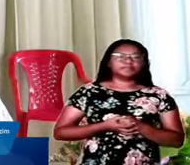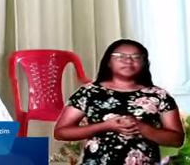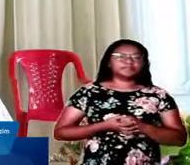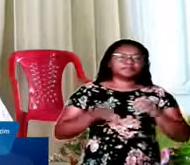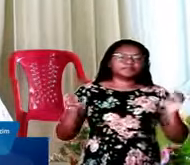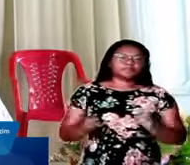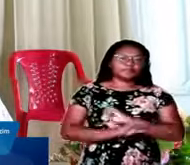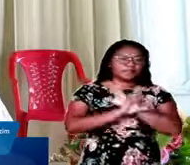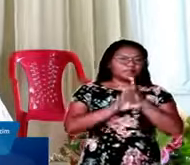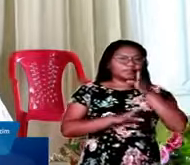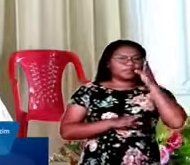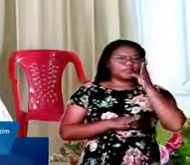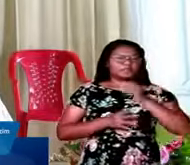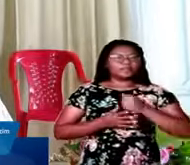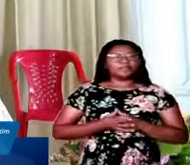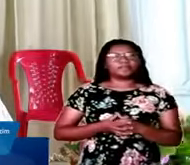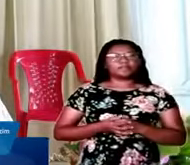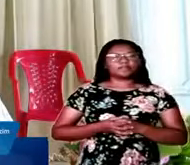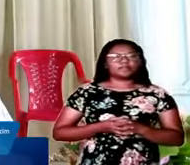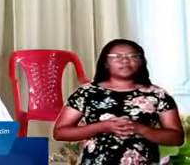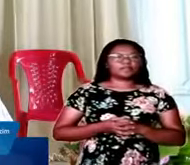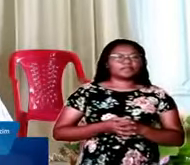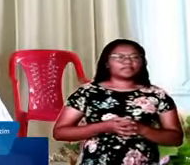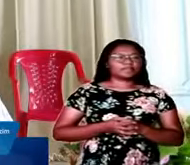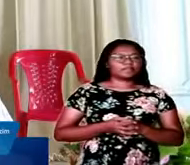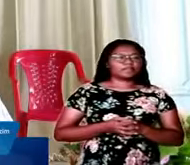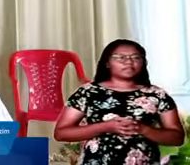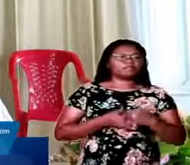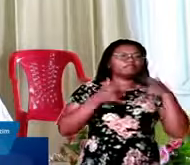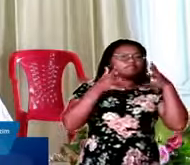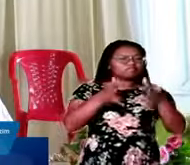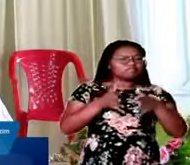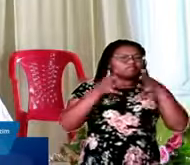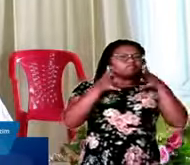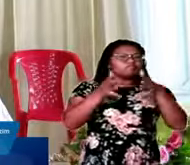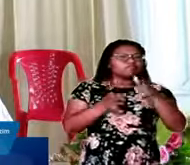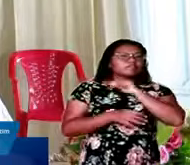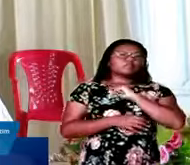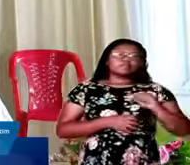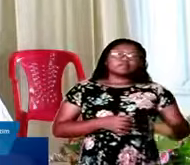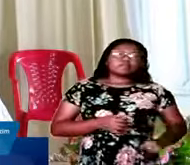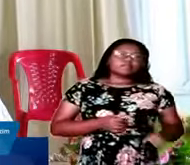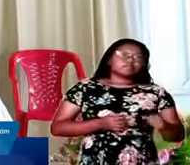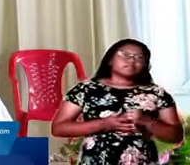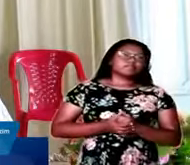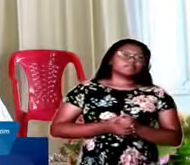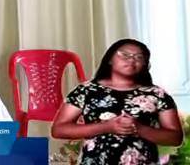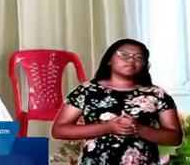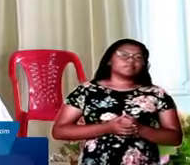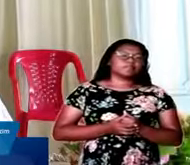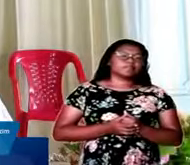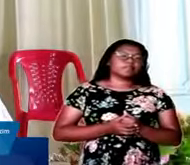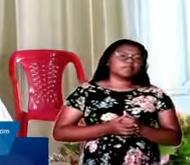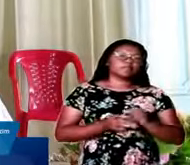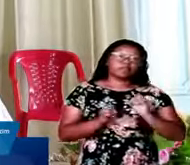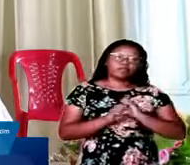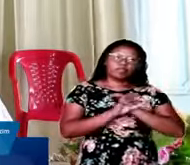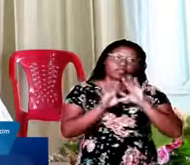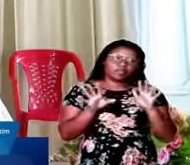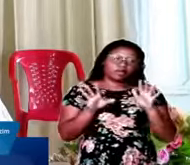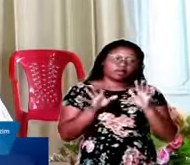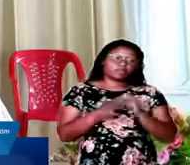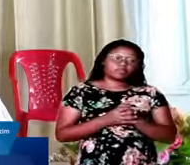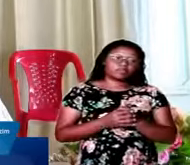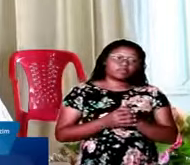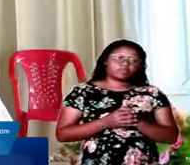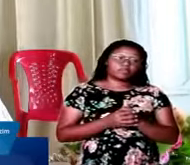Gloria al Señor. Esa es la enseñanza del Señor acerca del prójimo. Claro, dividida hacia